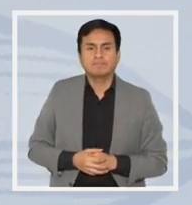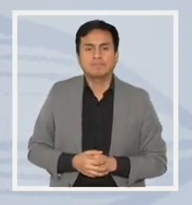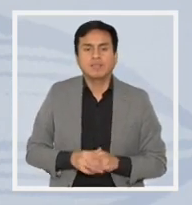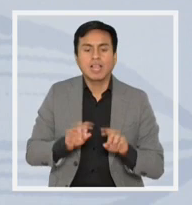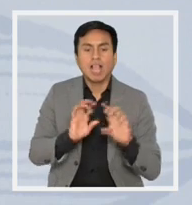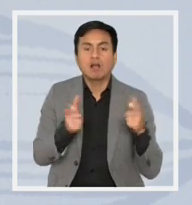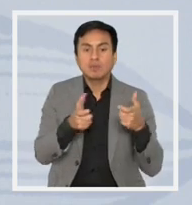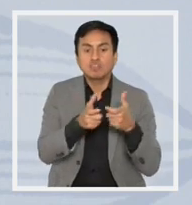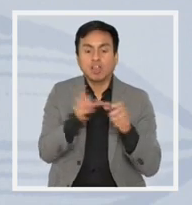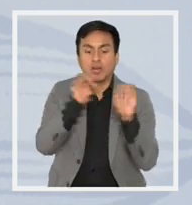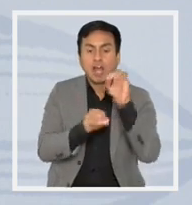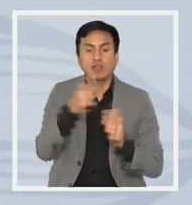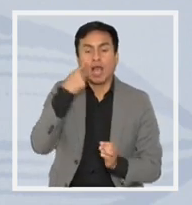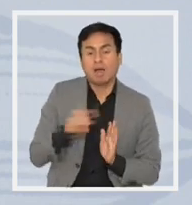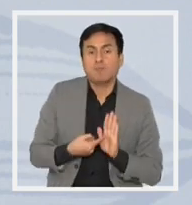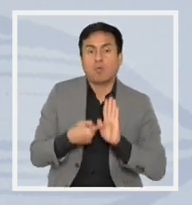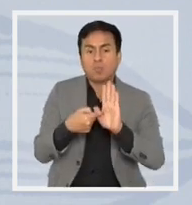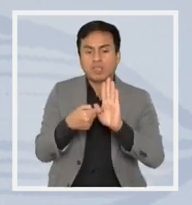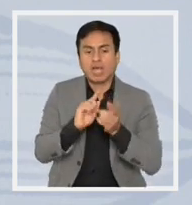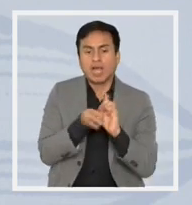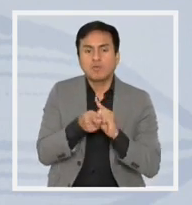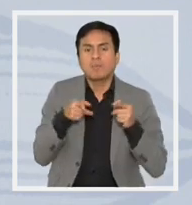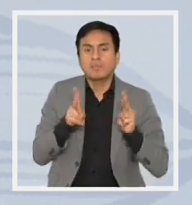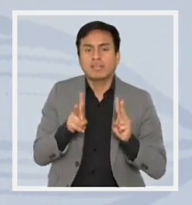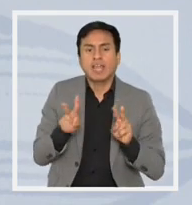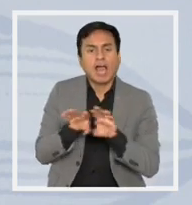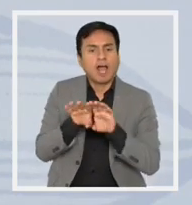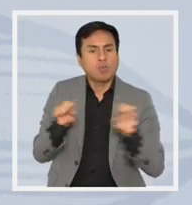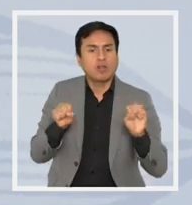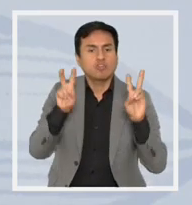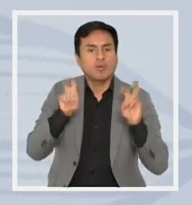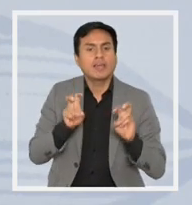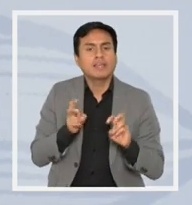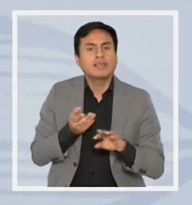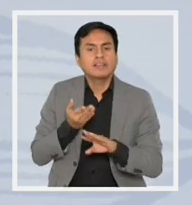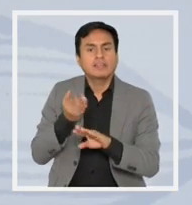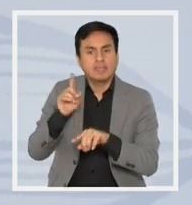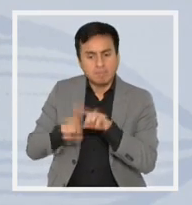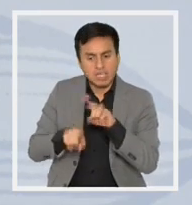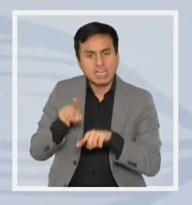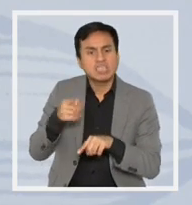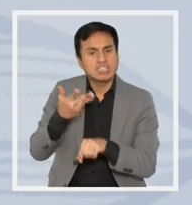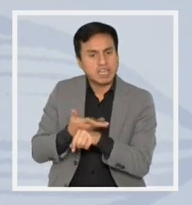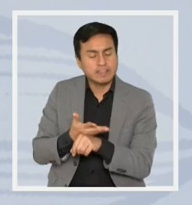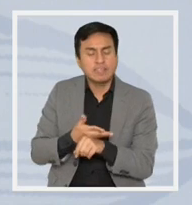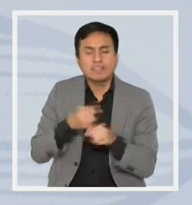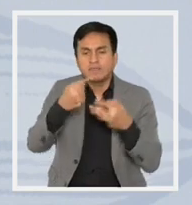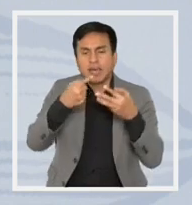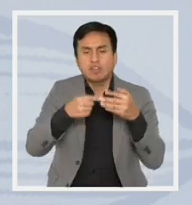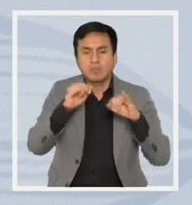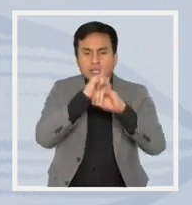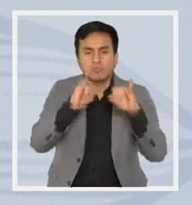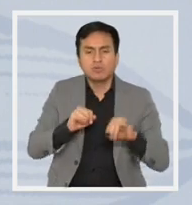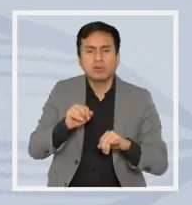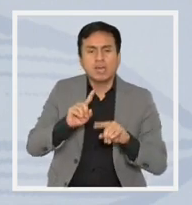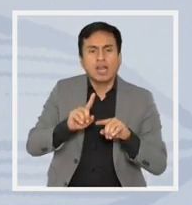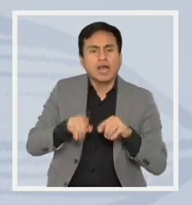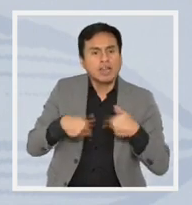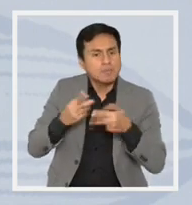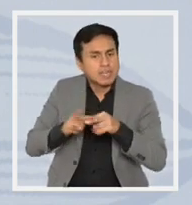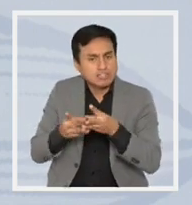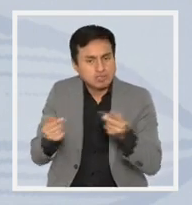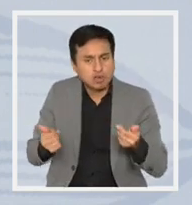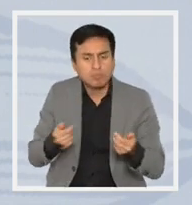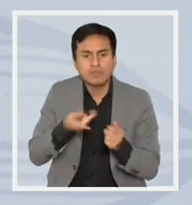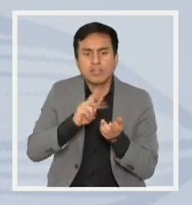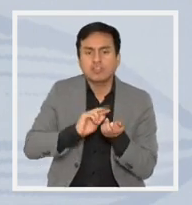La comisión elaborará una propuesta con los cambios que permitan llegar a un acuerdo sobre la demanda de tierras existentes, diversificando mecanismos de reparación, produciendo